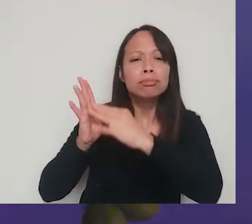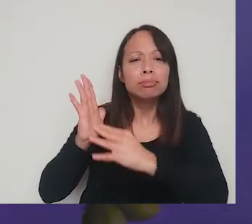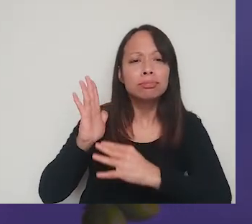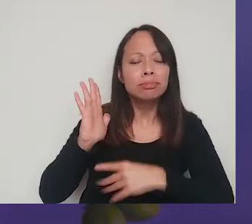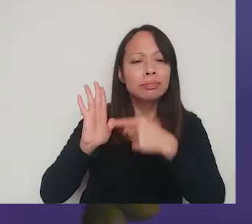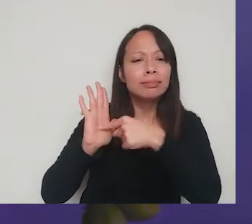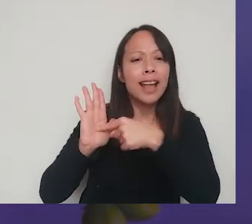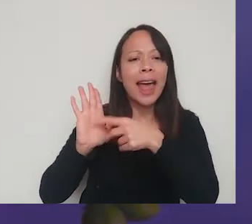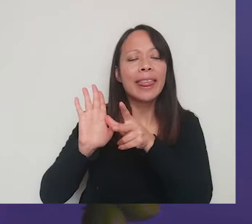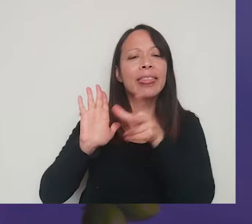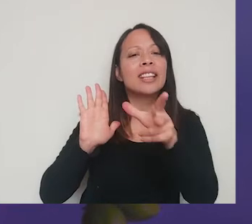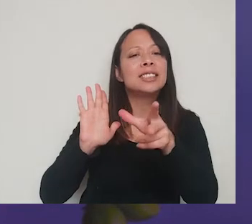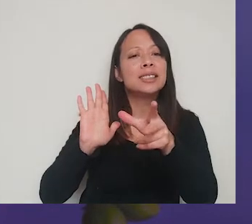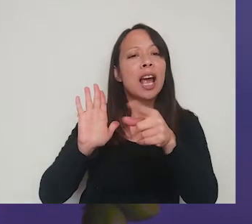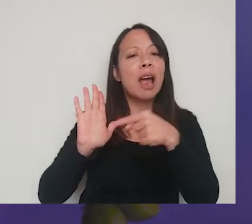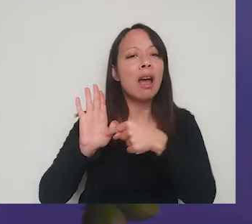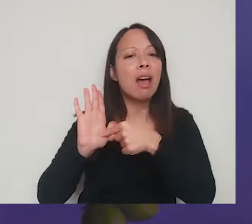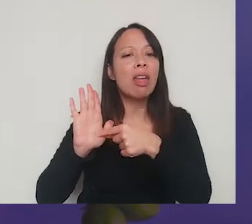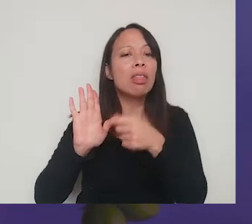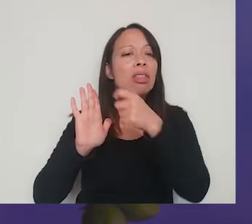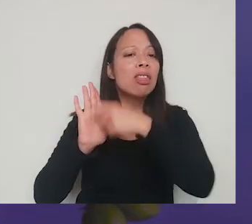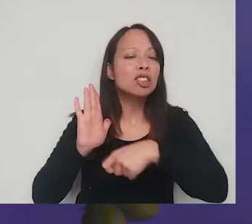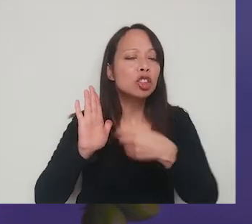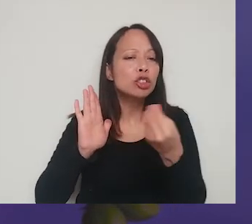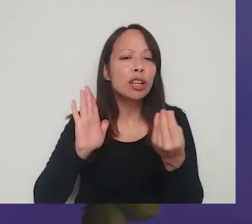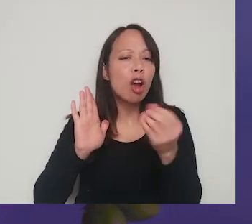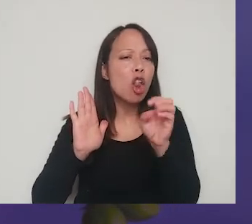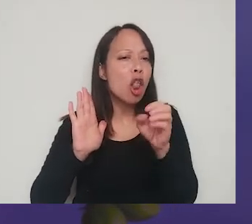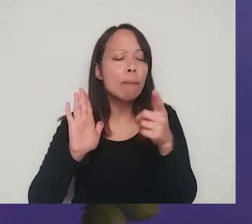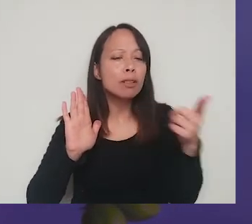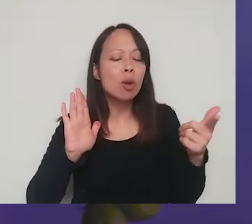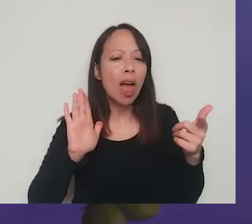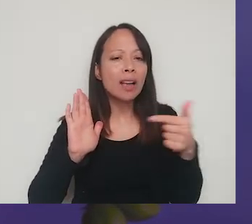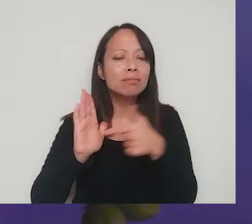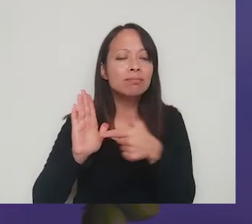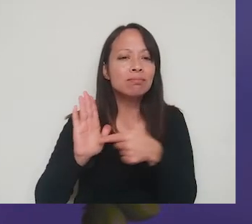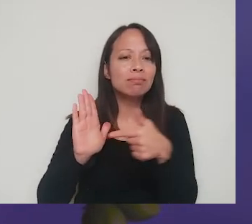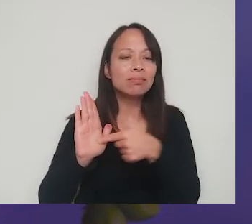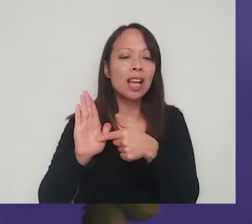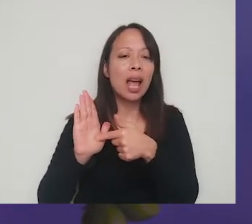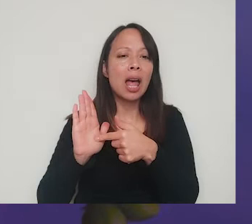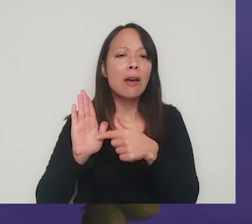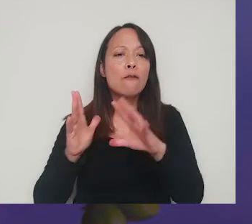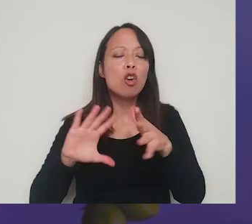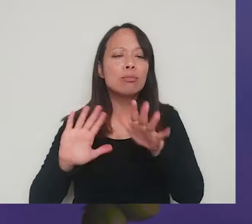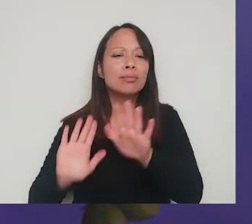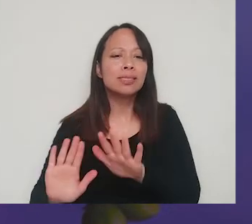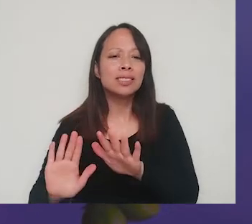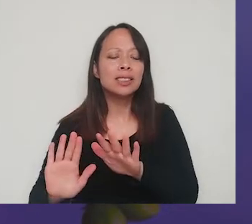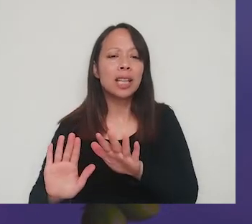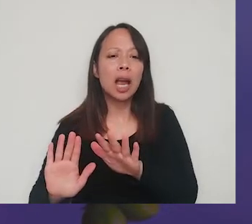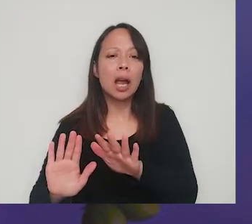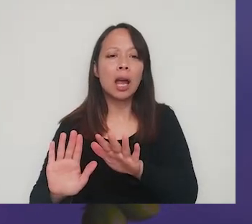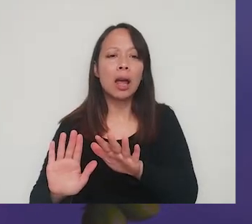expresamente, no mencionan expresamente al diagnóstico genético preimplantario como una de las prácticas. Con lo cual, esta